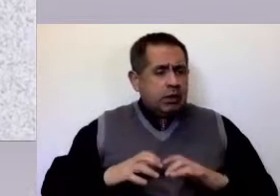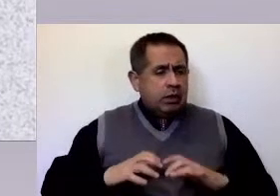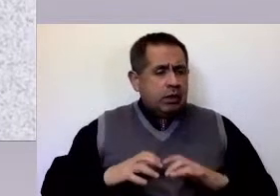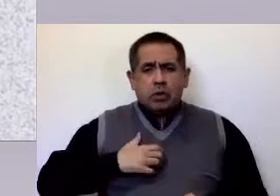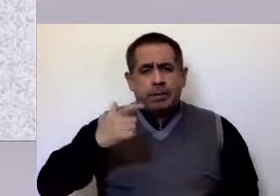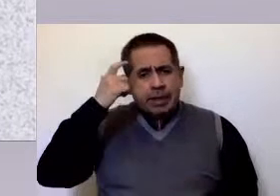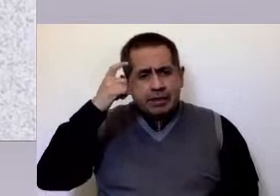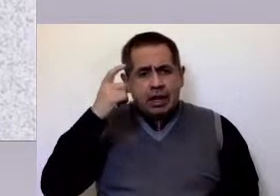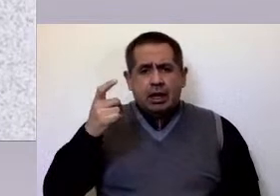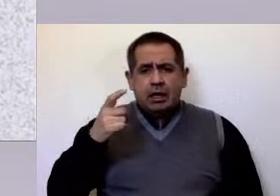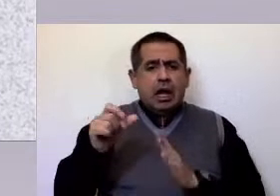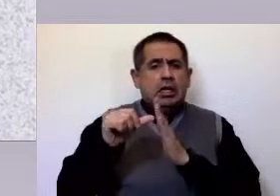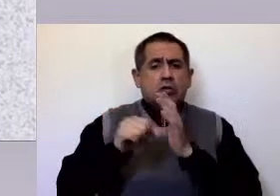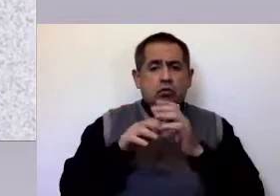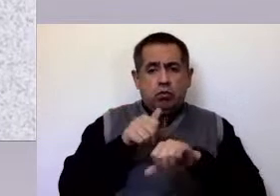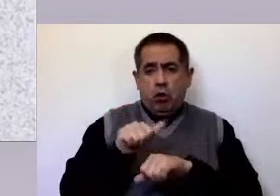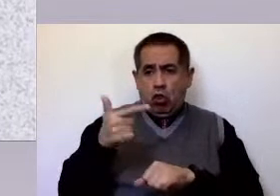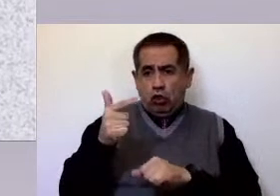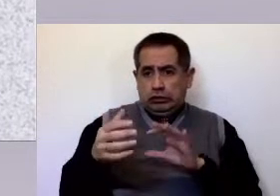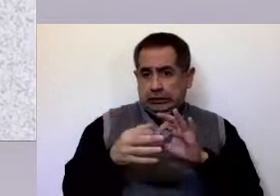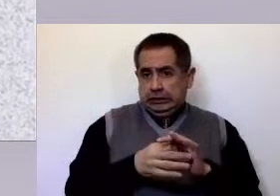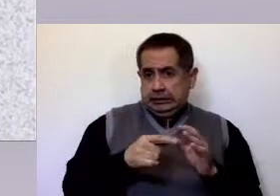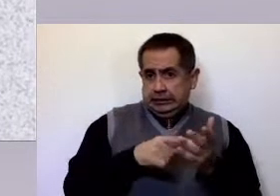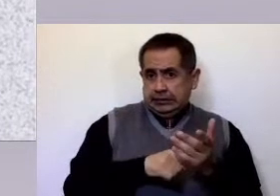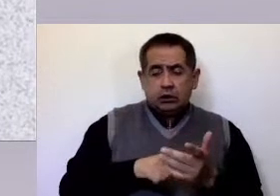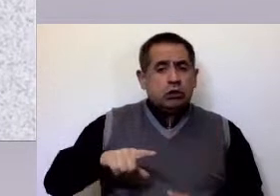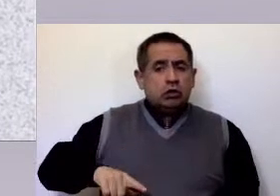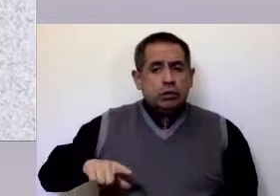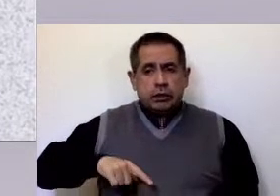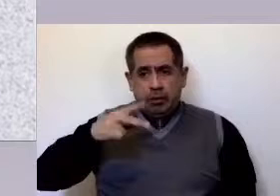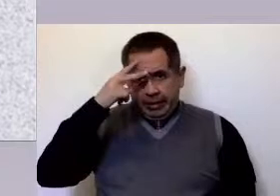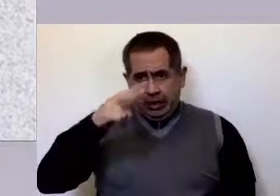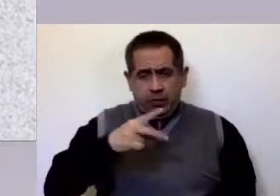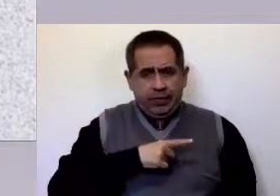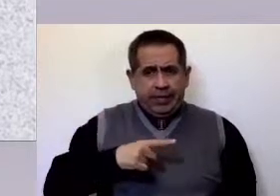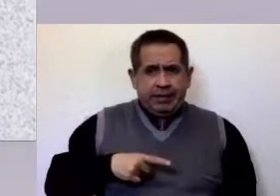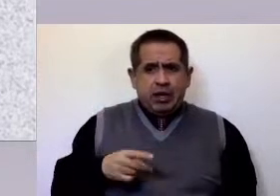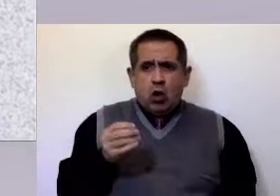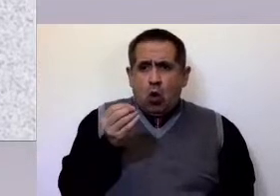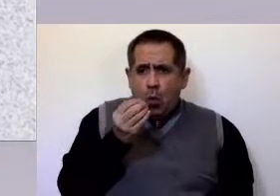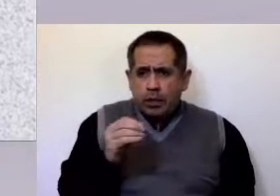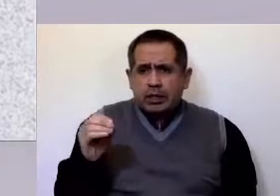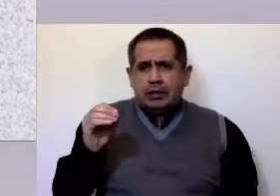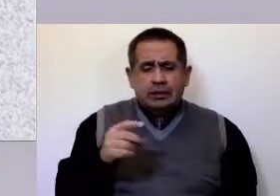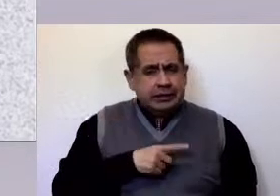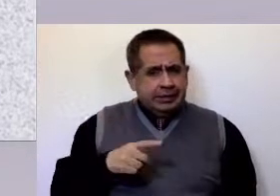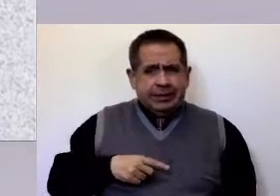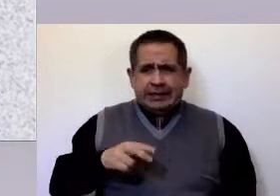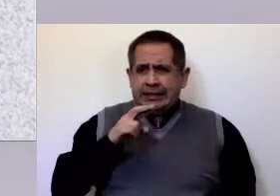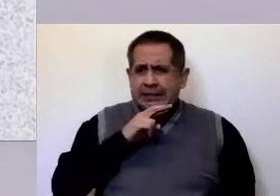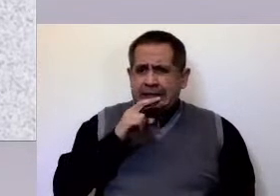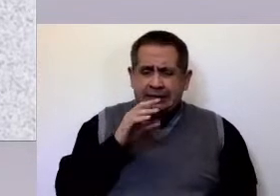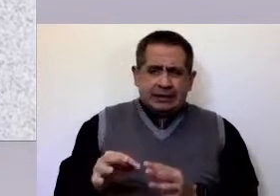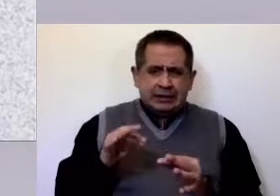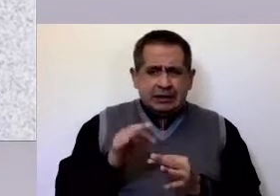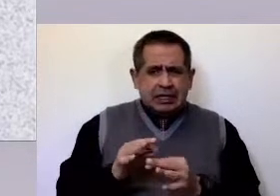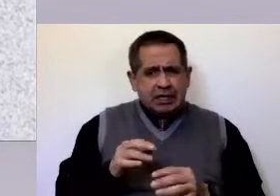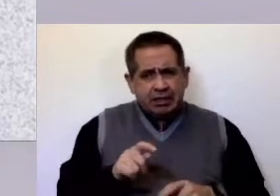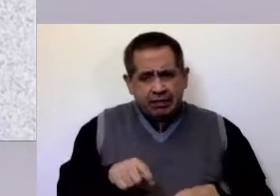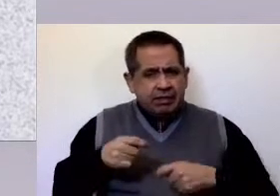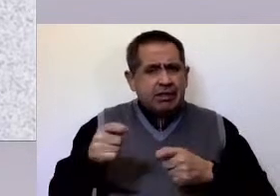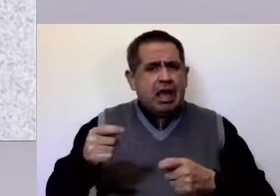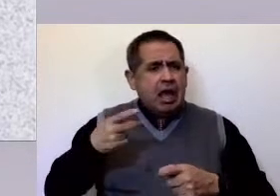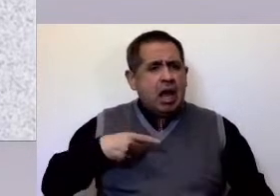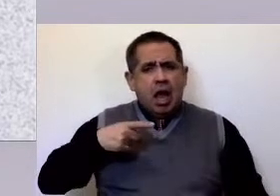artículo 12 del citado pacto el estado mexicano por una parte tiene la obligación inmediata de asegurar a las personas